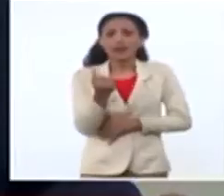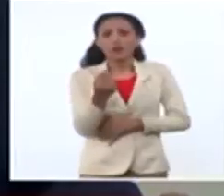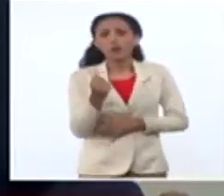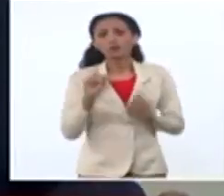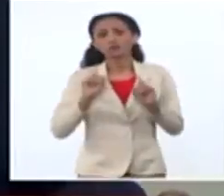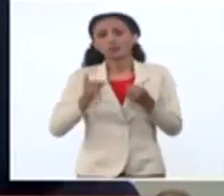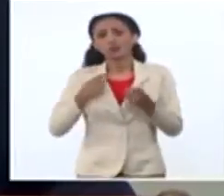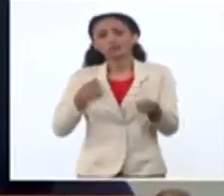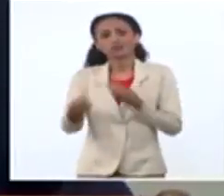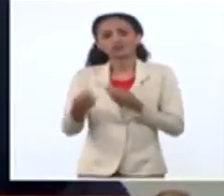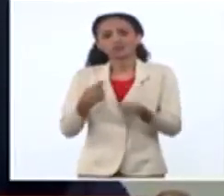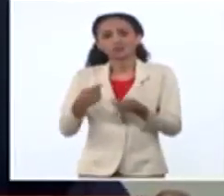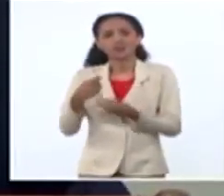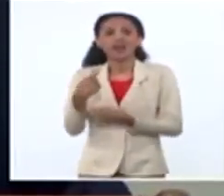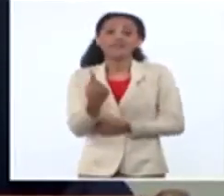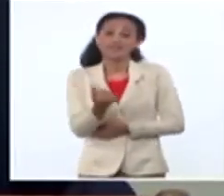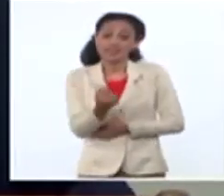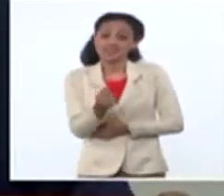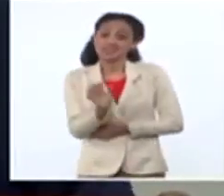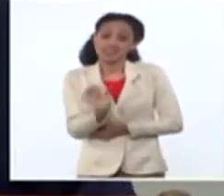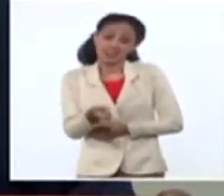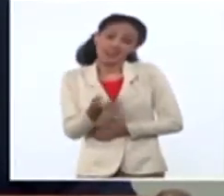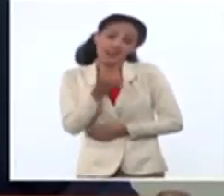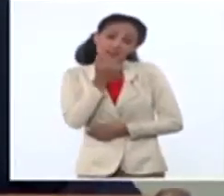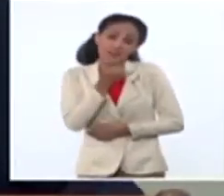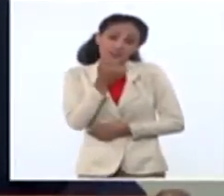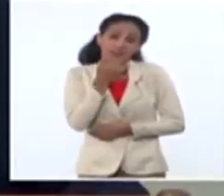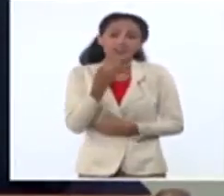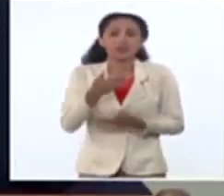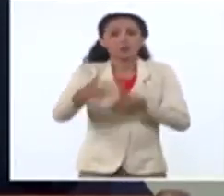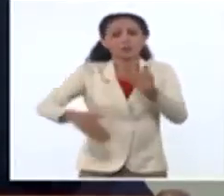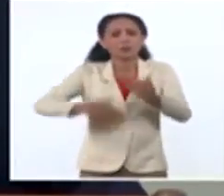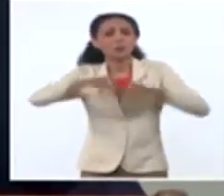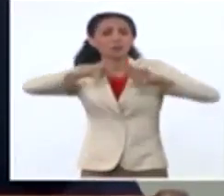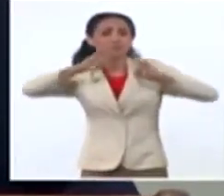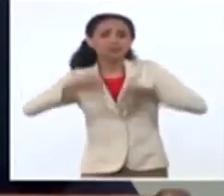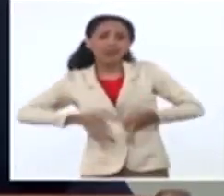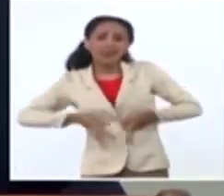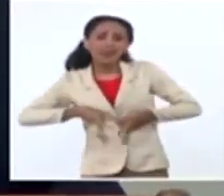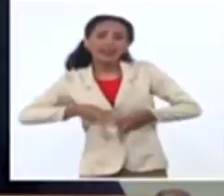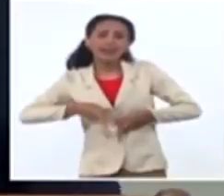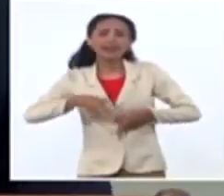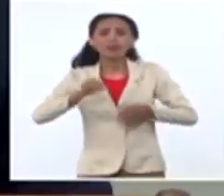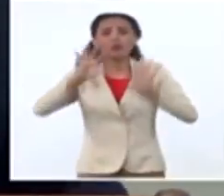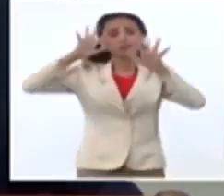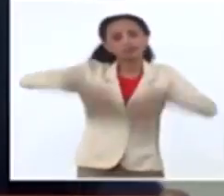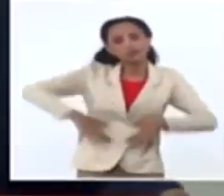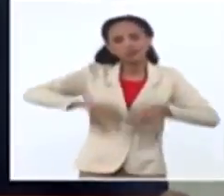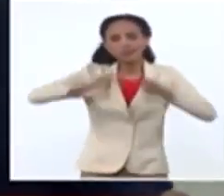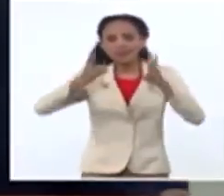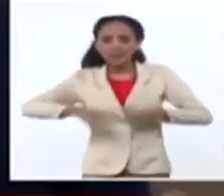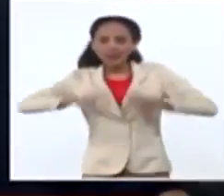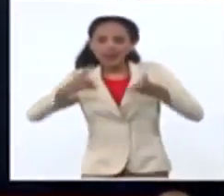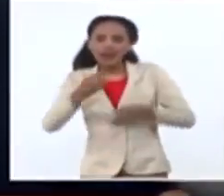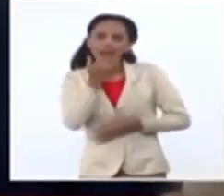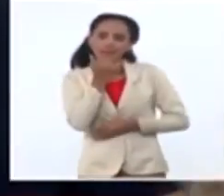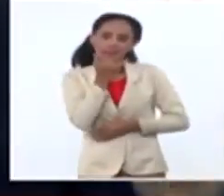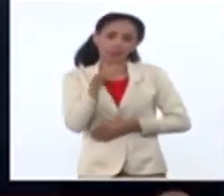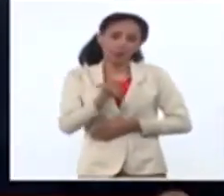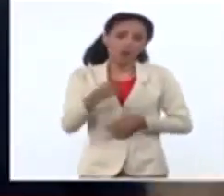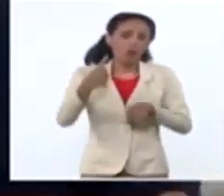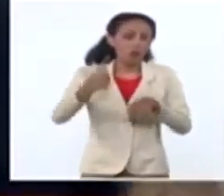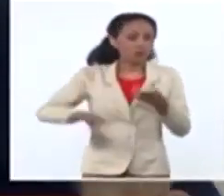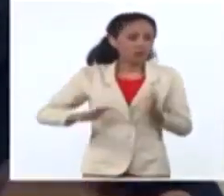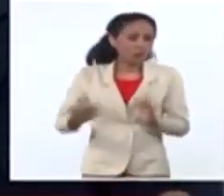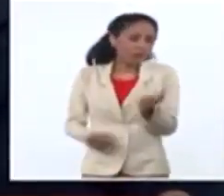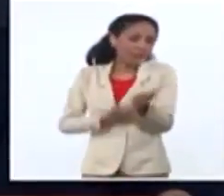financiera, guerra comunicacional, guerra no convencional típica con acciones